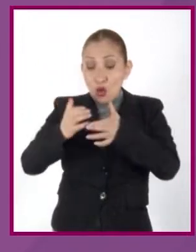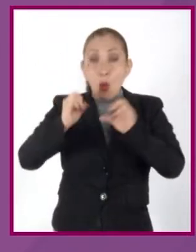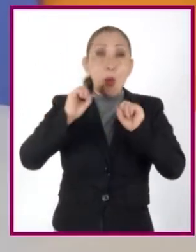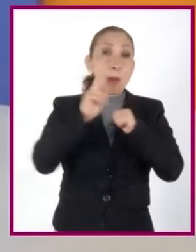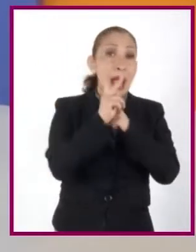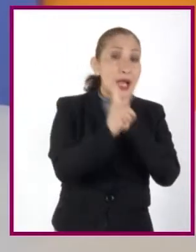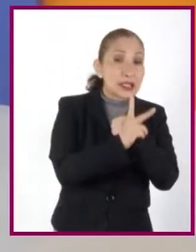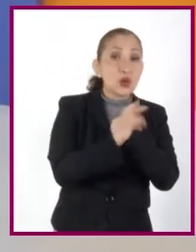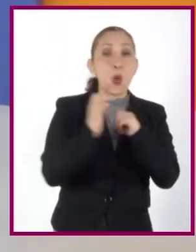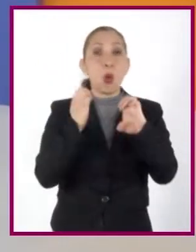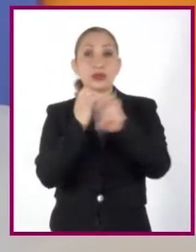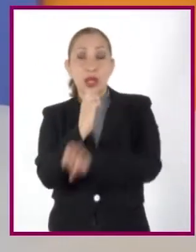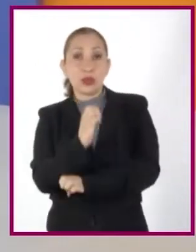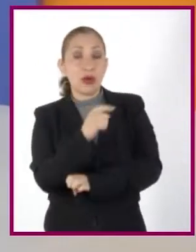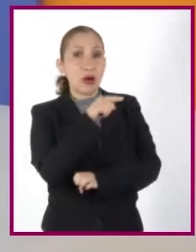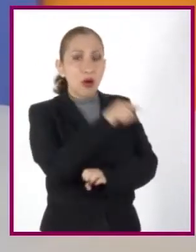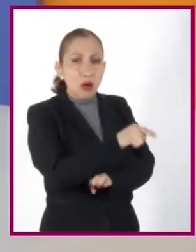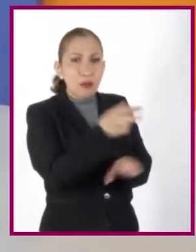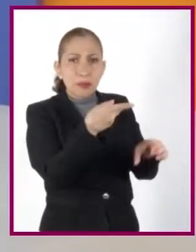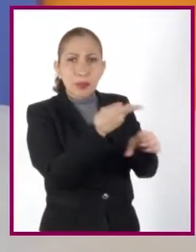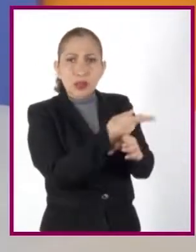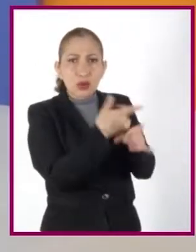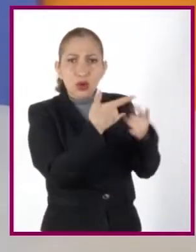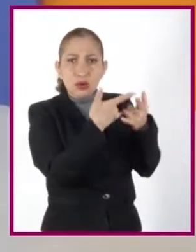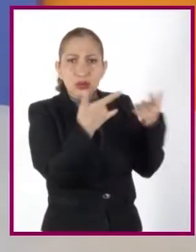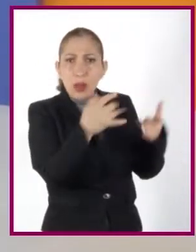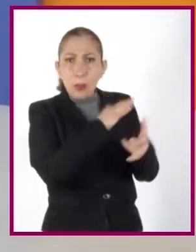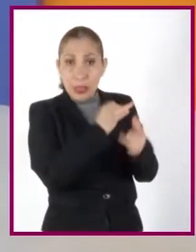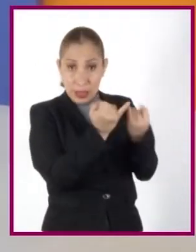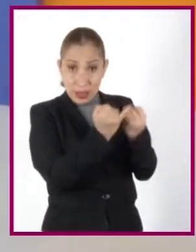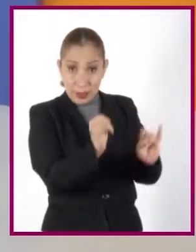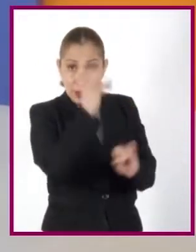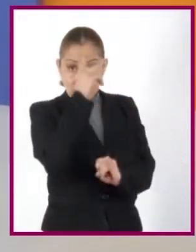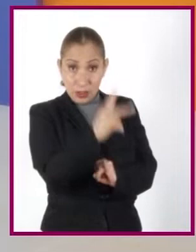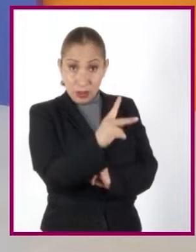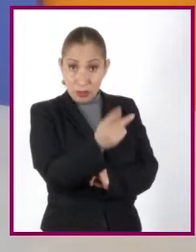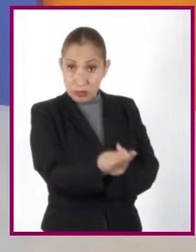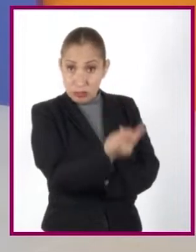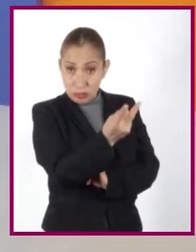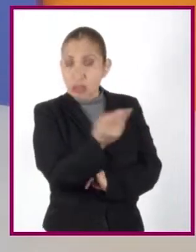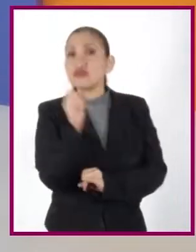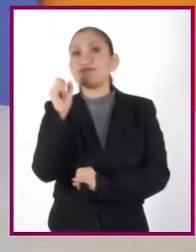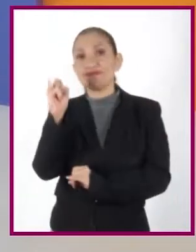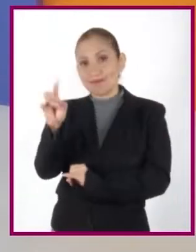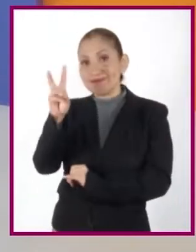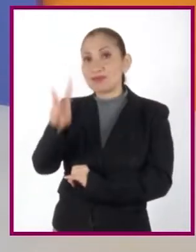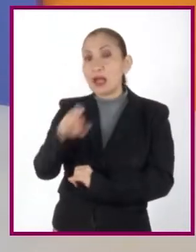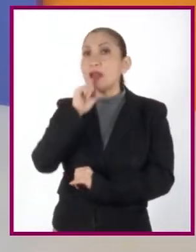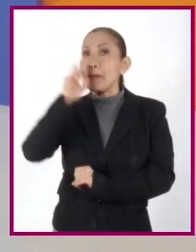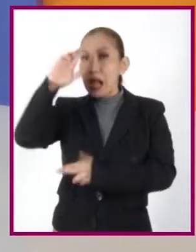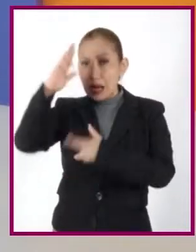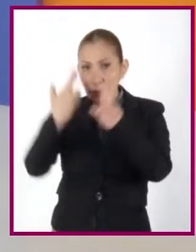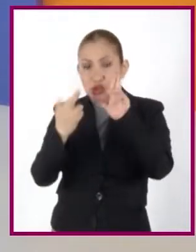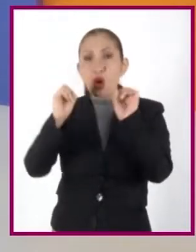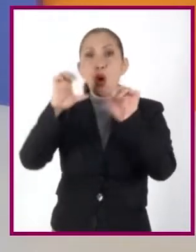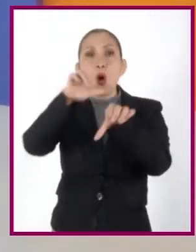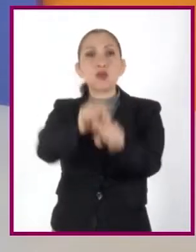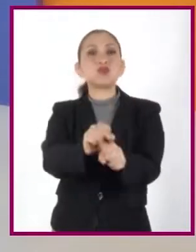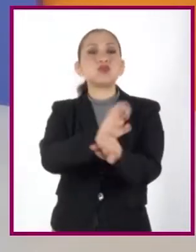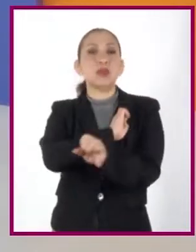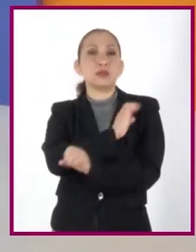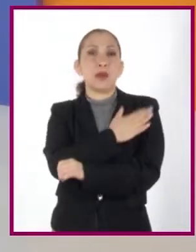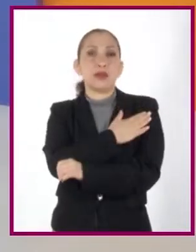país. ¿Un acontecimiento histórico podría ser la independencia de México? Así es, también la revolución o la conquista, por